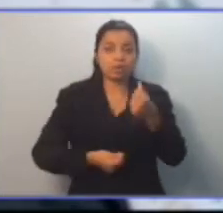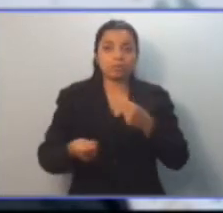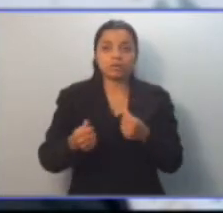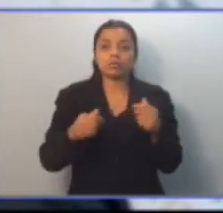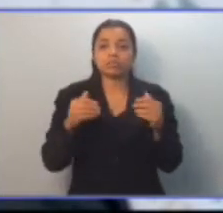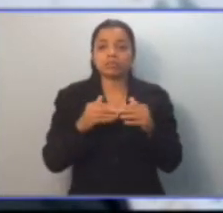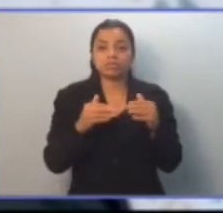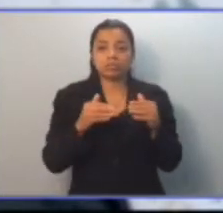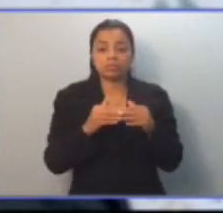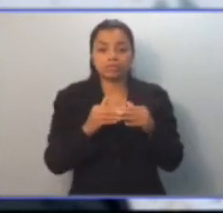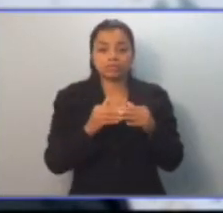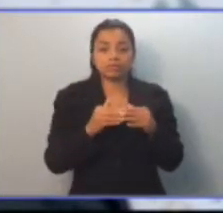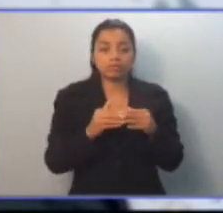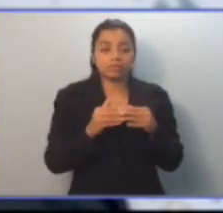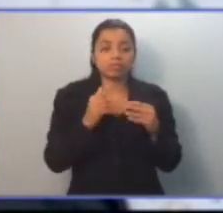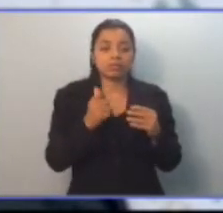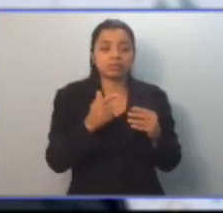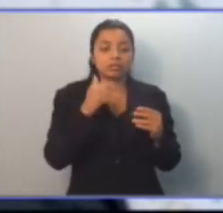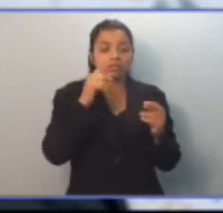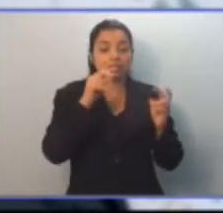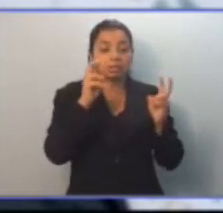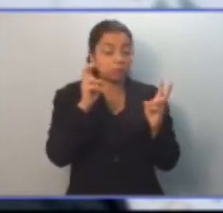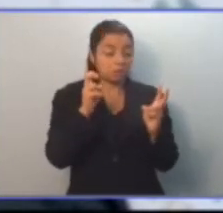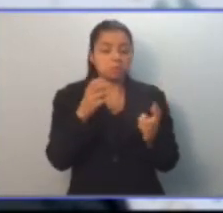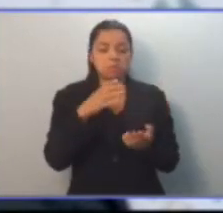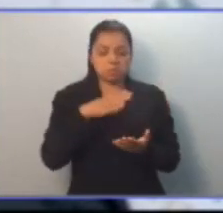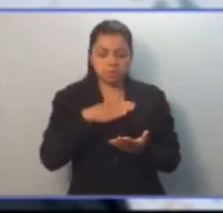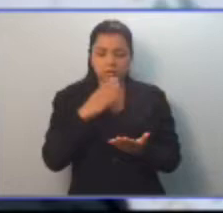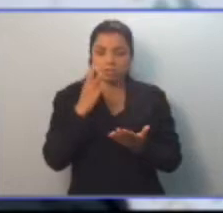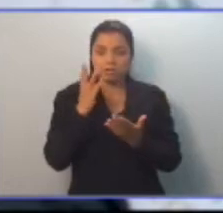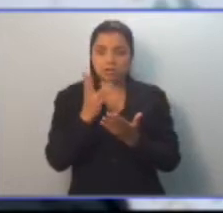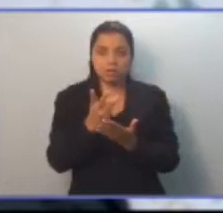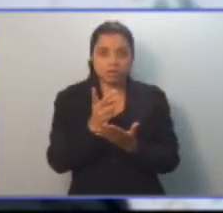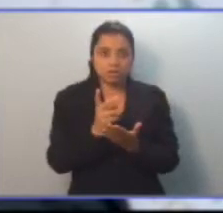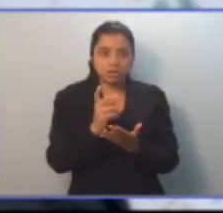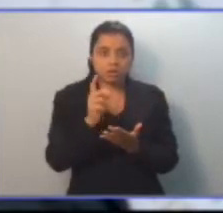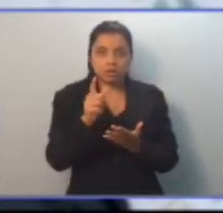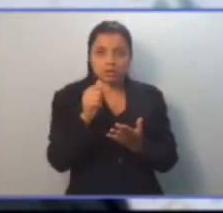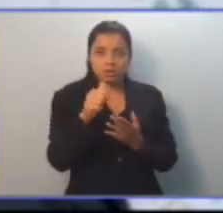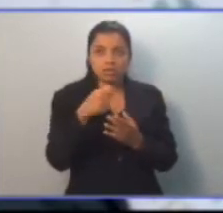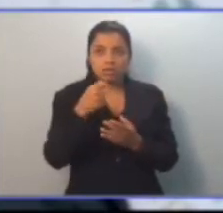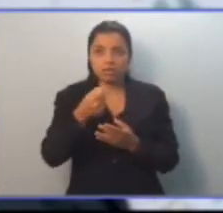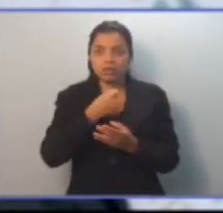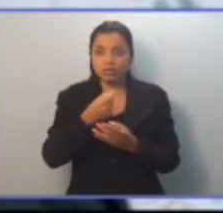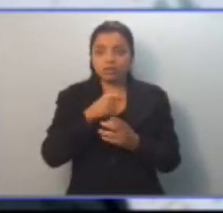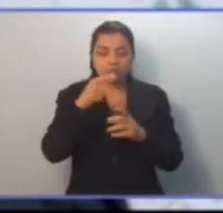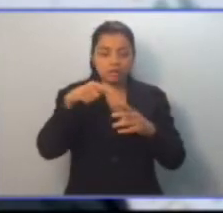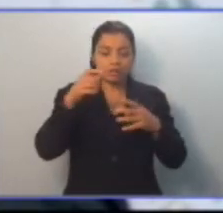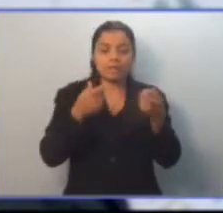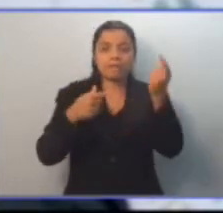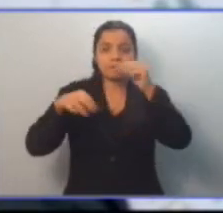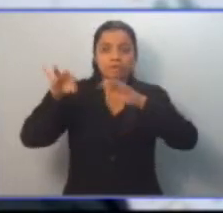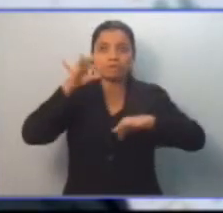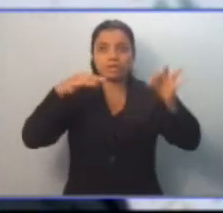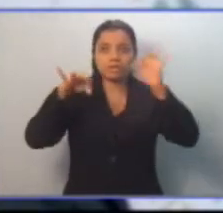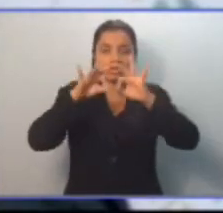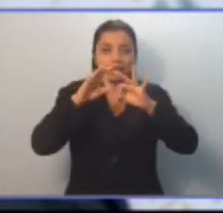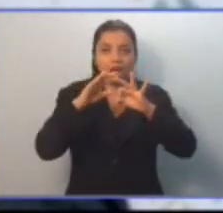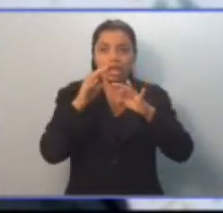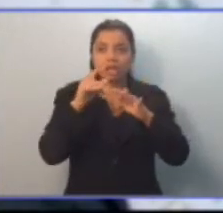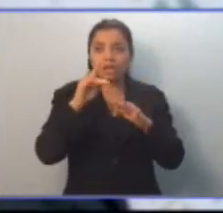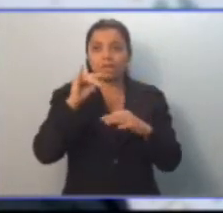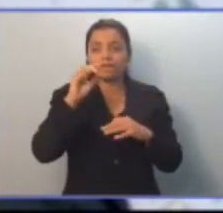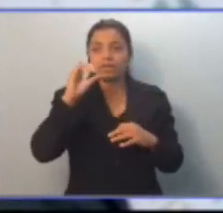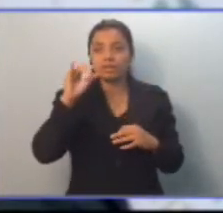también en cuántico, que fui invitado para formar parte de un grupo de profesionales de